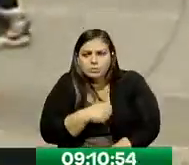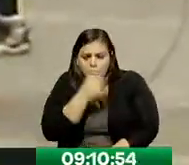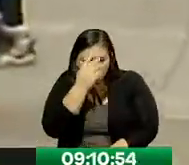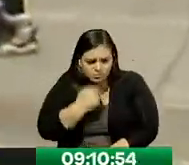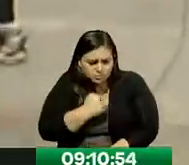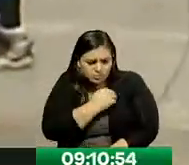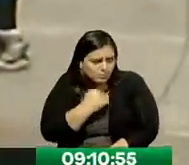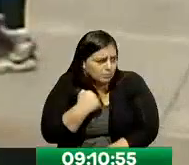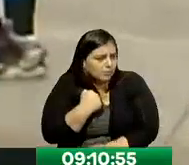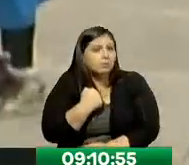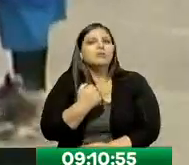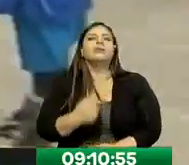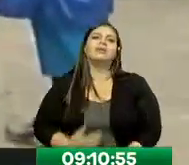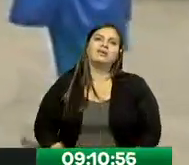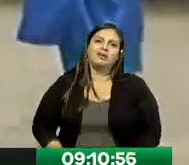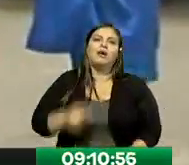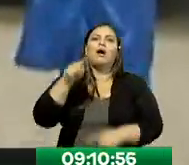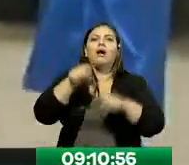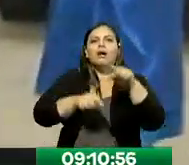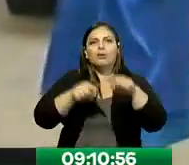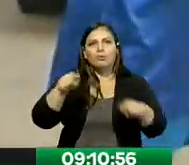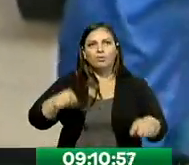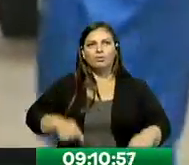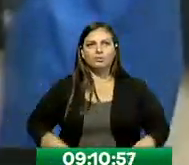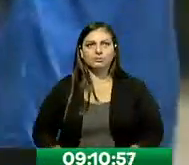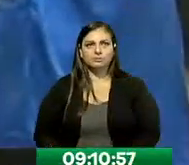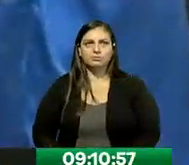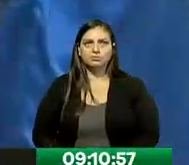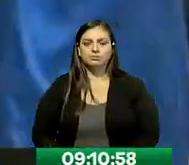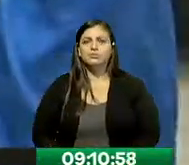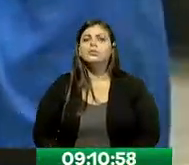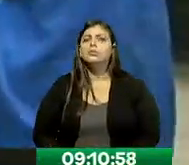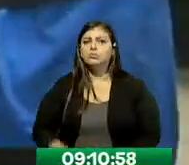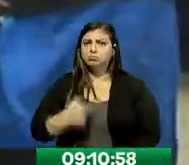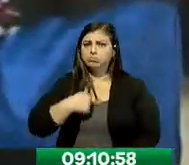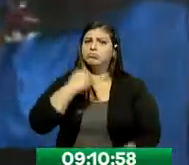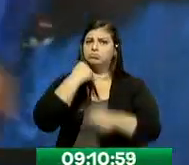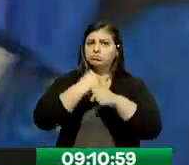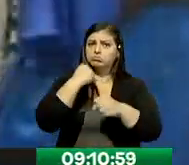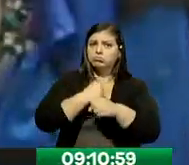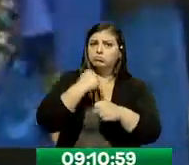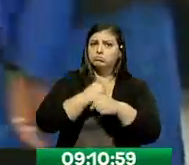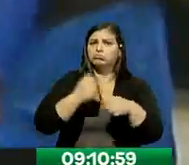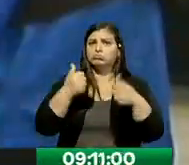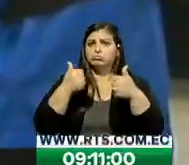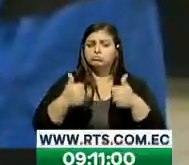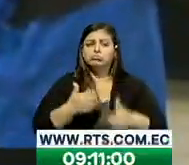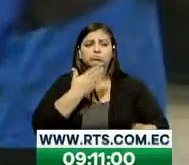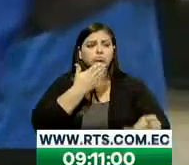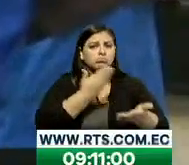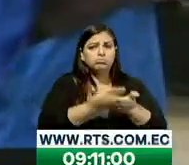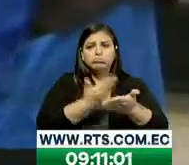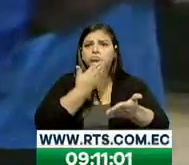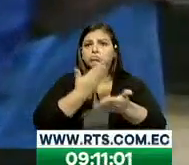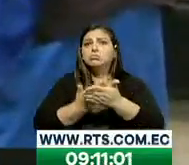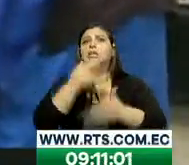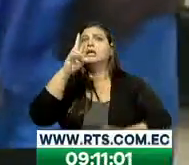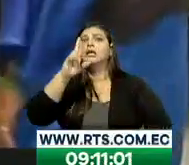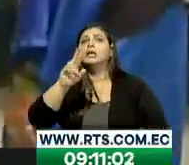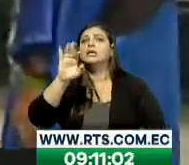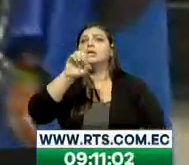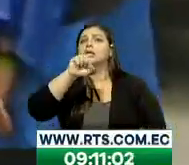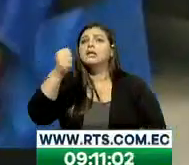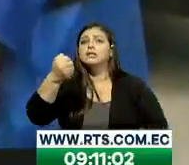nos pueda brindar una pequeña monedita de todo corazón. Claro. Gracias, le agradezco profundamente a RTS por